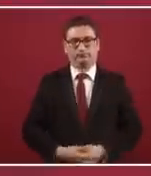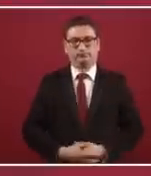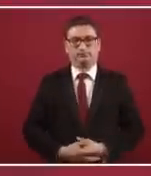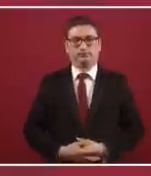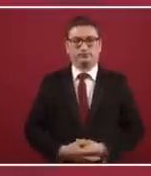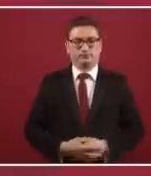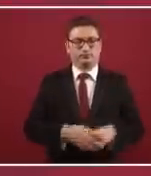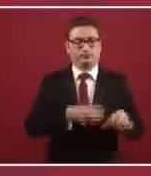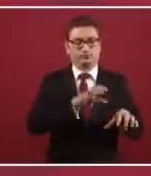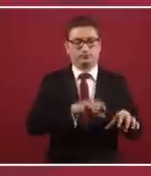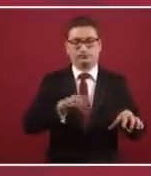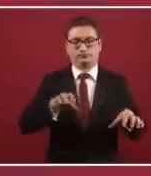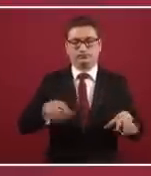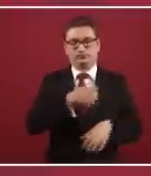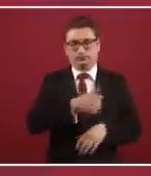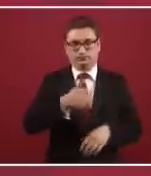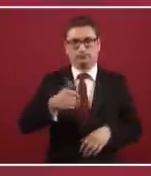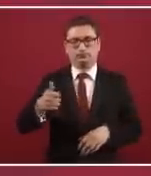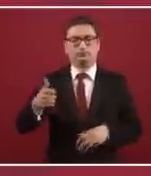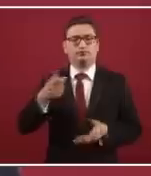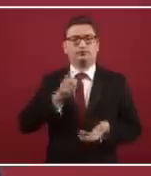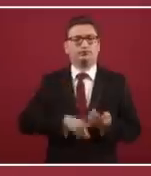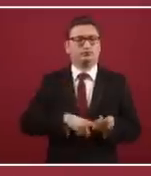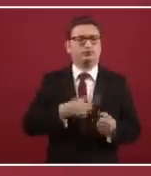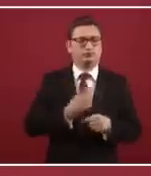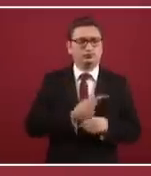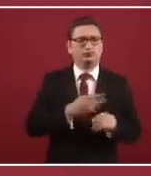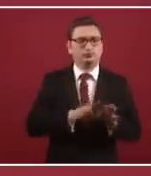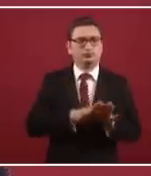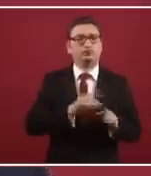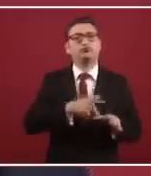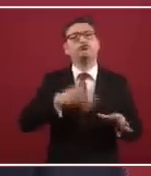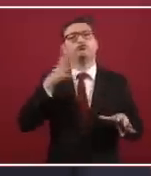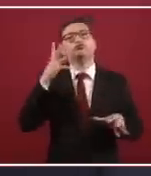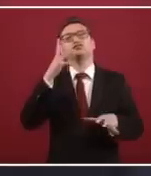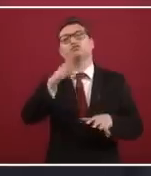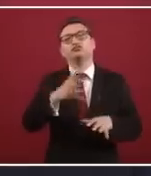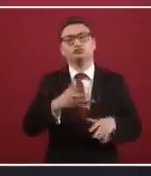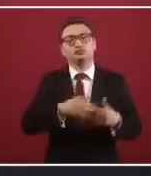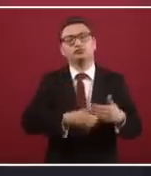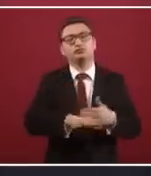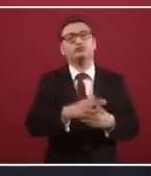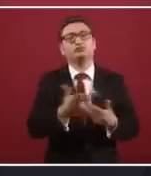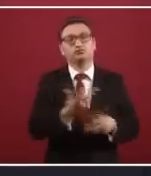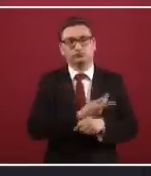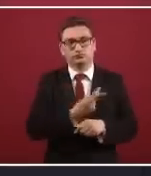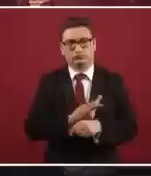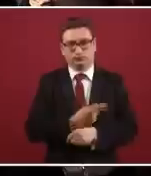de cada una de ellas, cómo está y cuál es la proyección que tenemos hacia adelante.